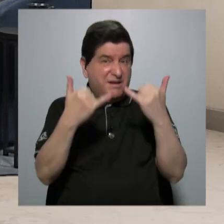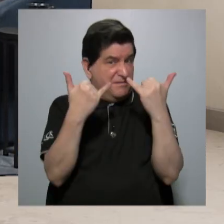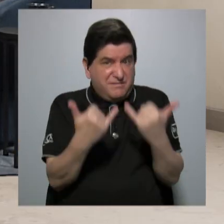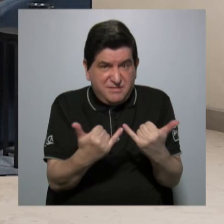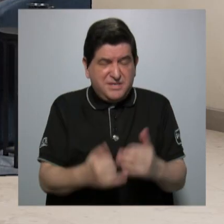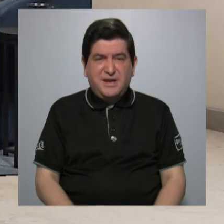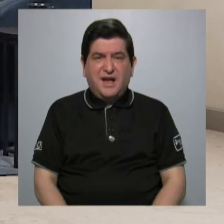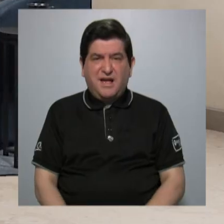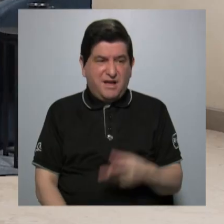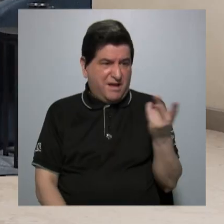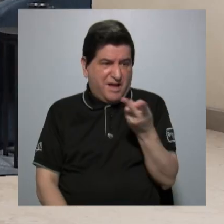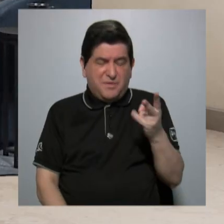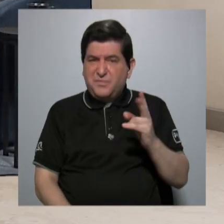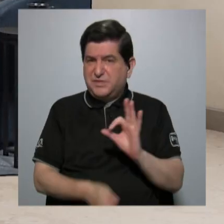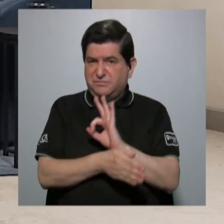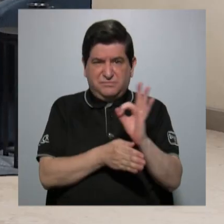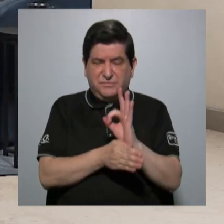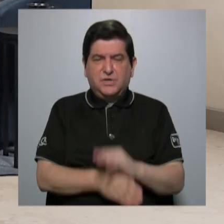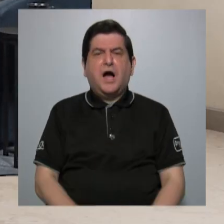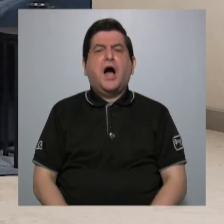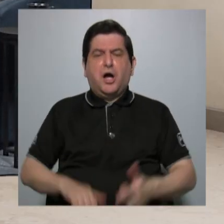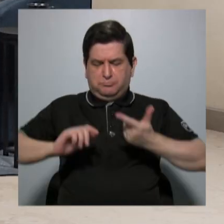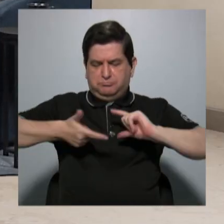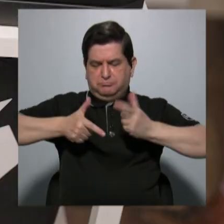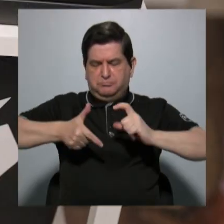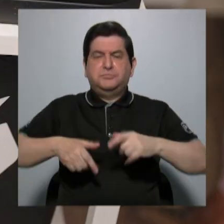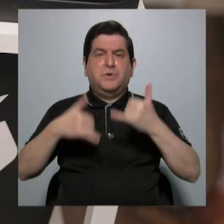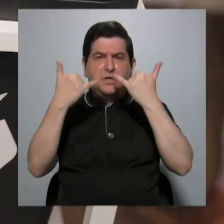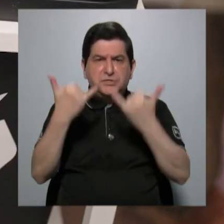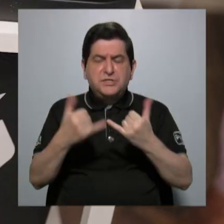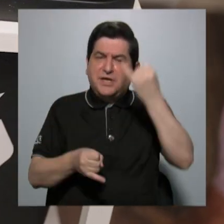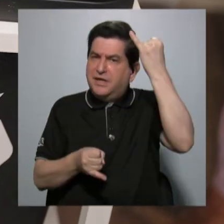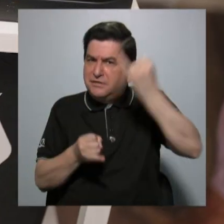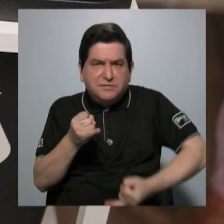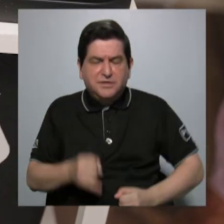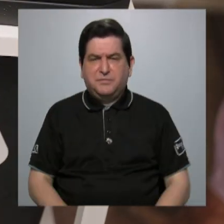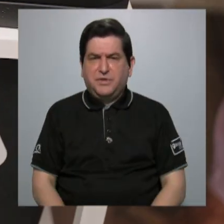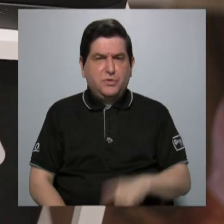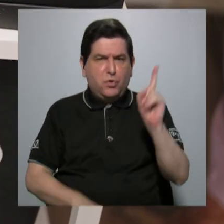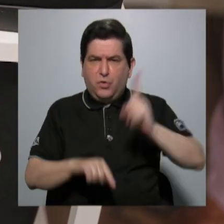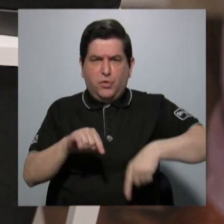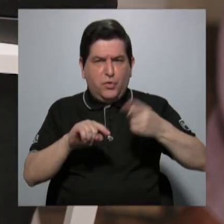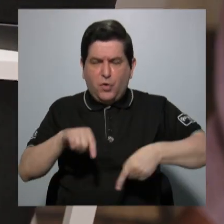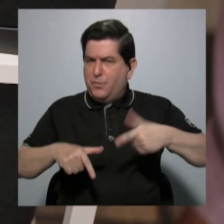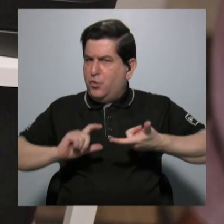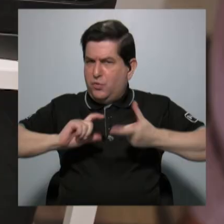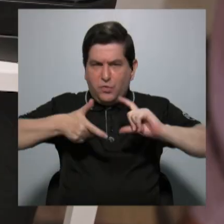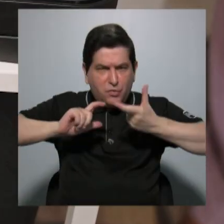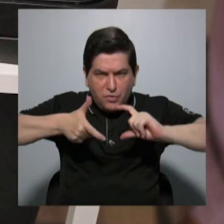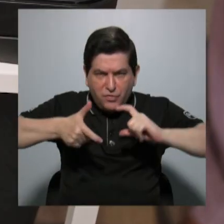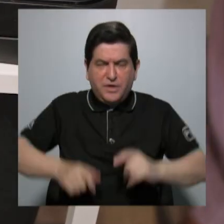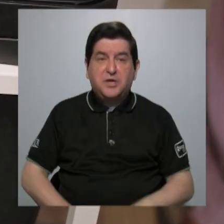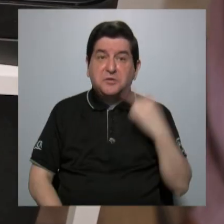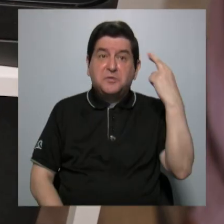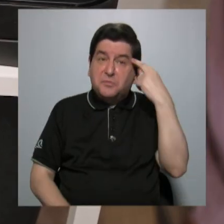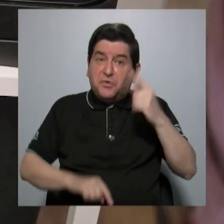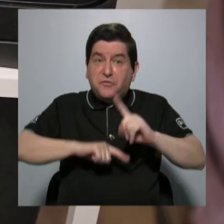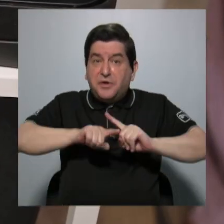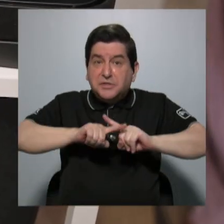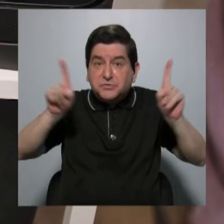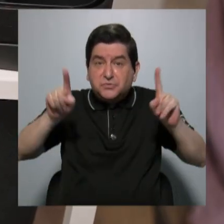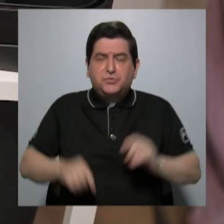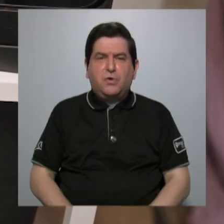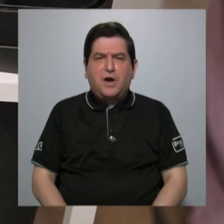Si ya agoté esas dos, reciclo. Si ya el reciclaje lo agoto, o sea, no la puedo reciclar, por alguna